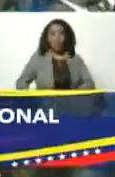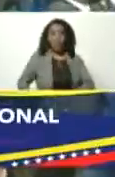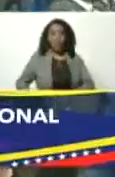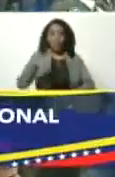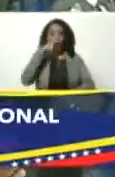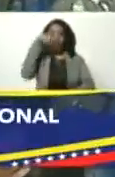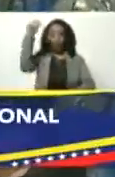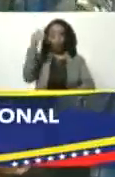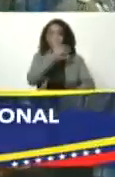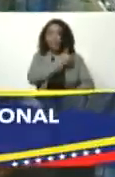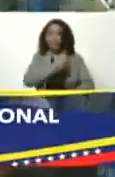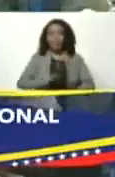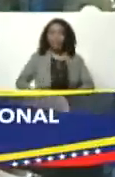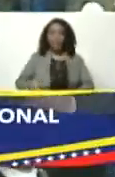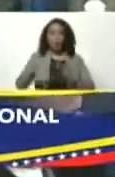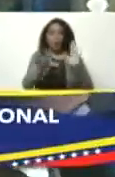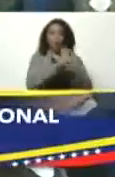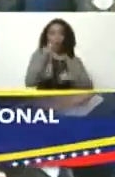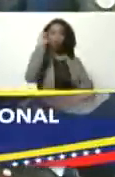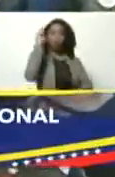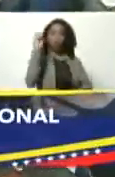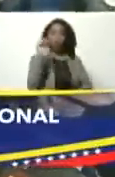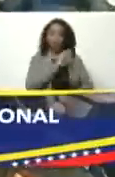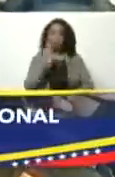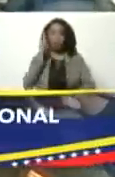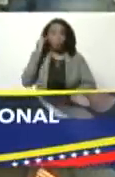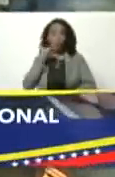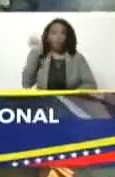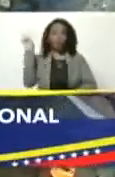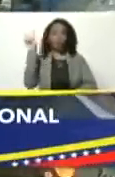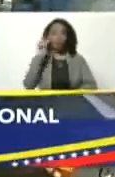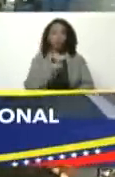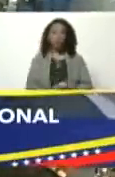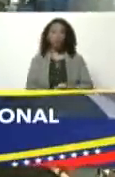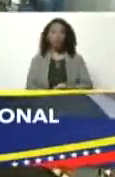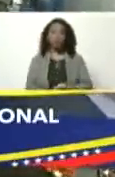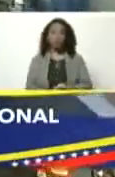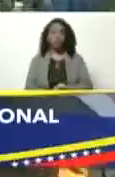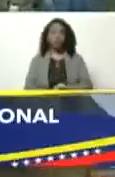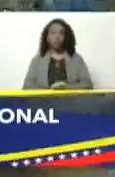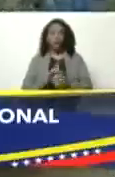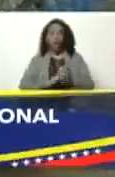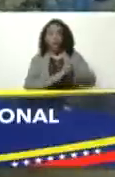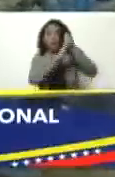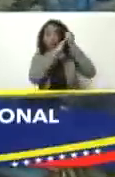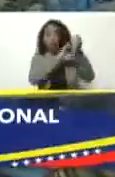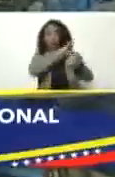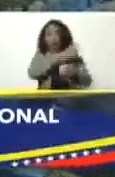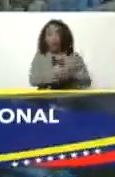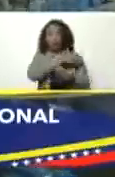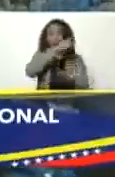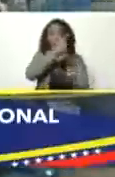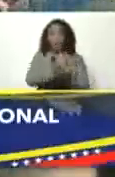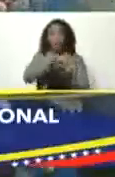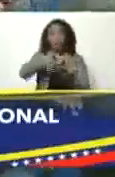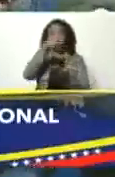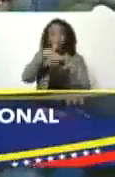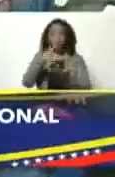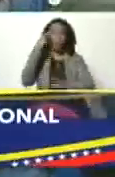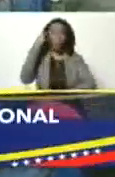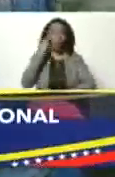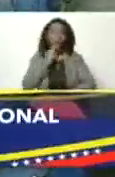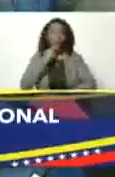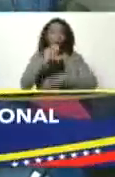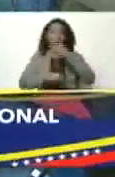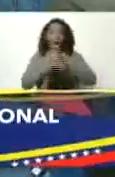Moros, presidente constitucional de la República Bolivariana de Venezuela, comandante en jefe de la Fuerza Armada Nacional Bolivariana, se complace